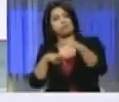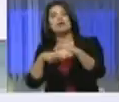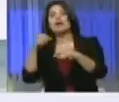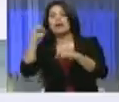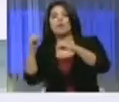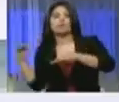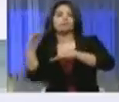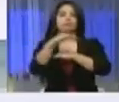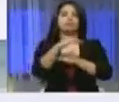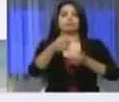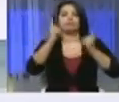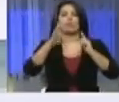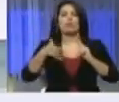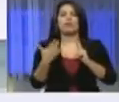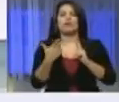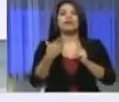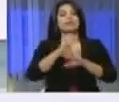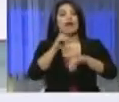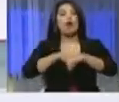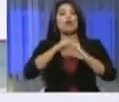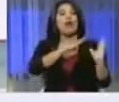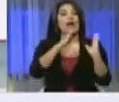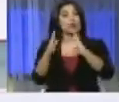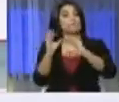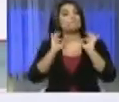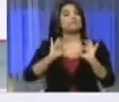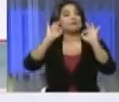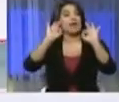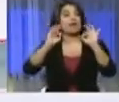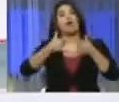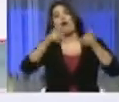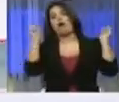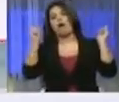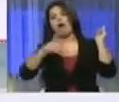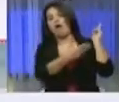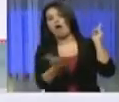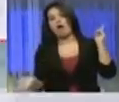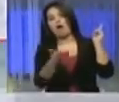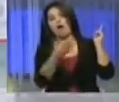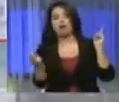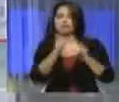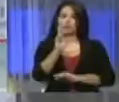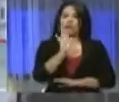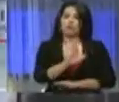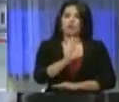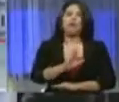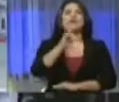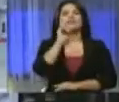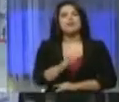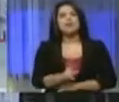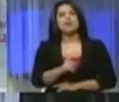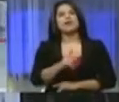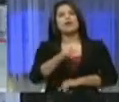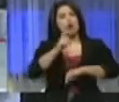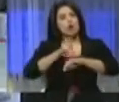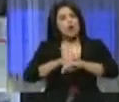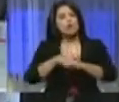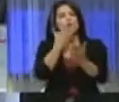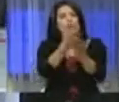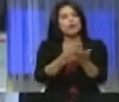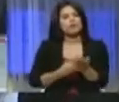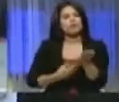horario. Conjuntamente, no podemos unilateralmente un día aparecernos con un horario, no todo tiene que ser conjunto, coordinado,